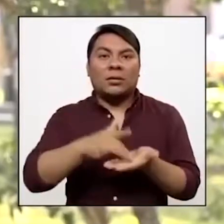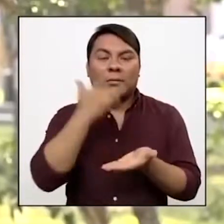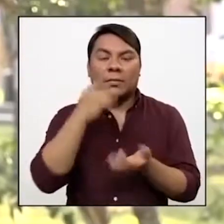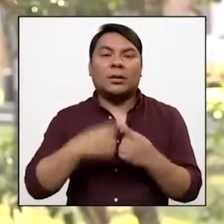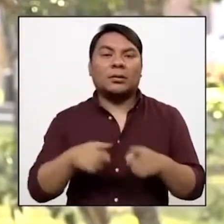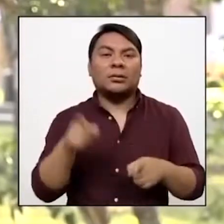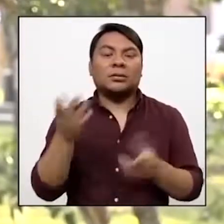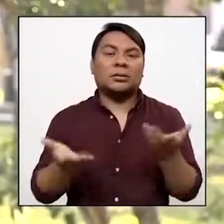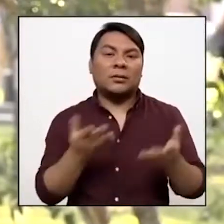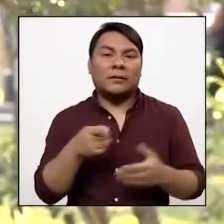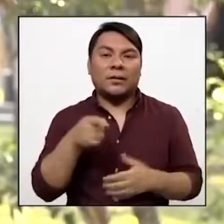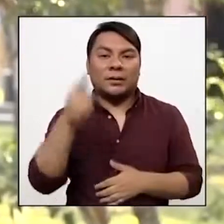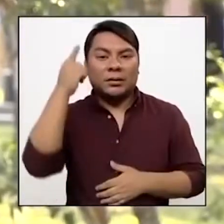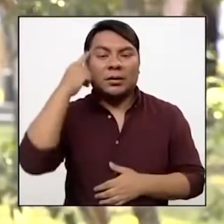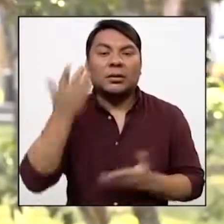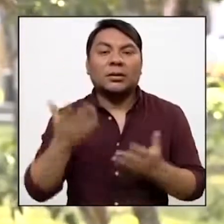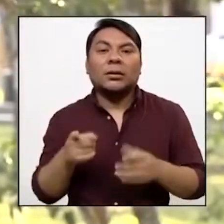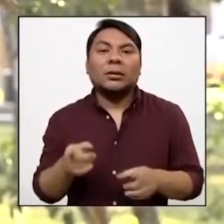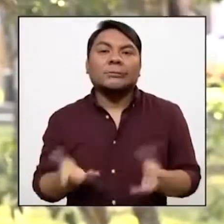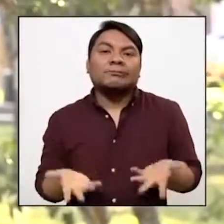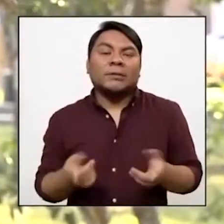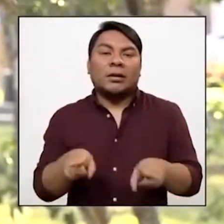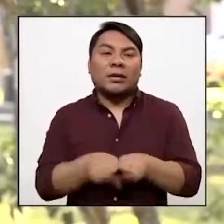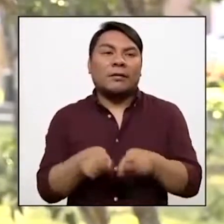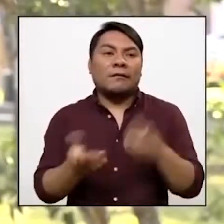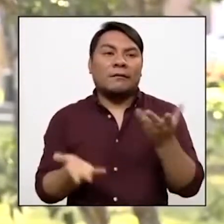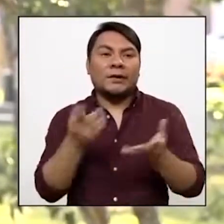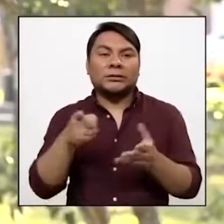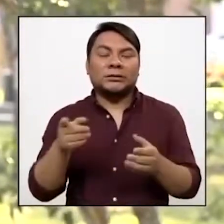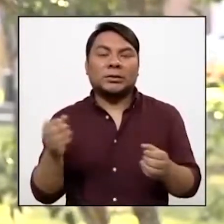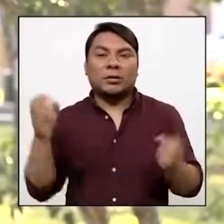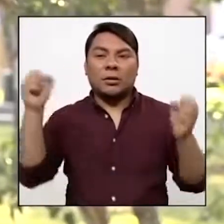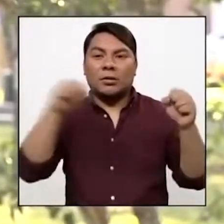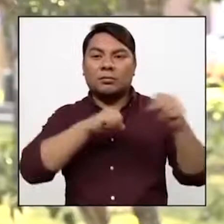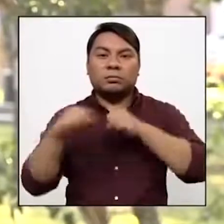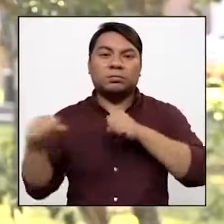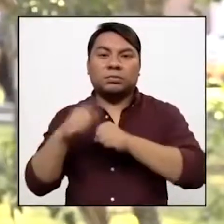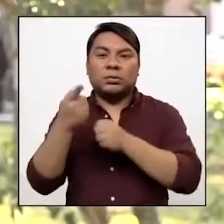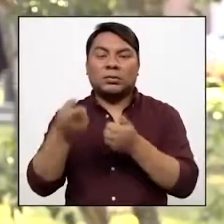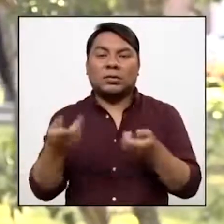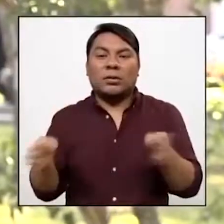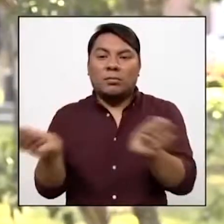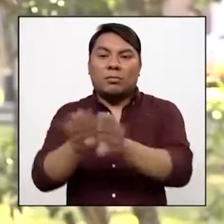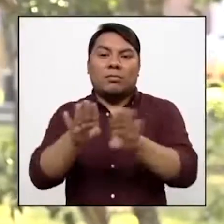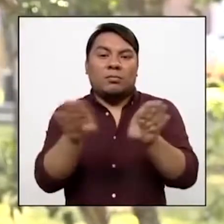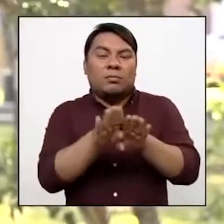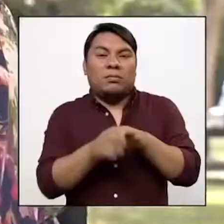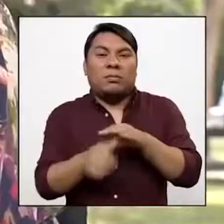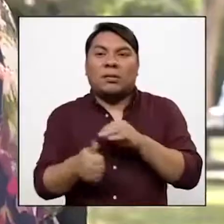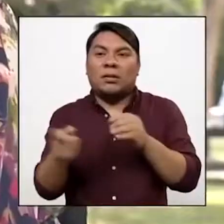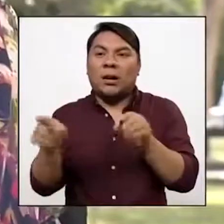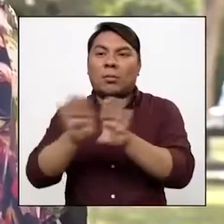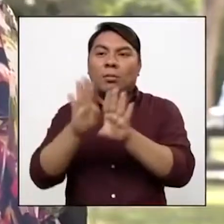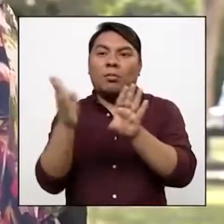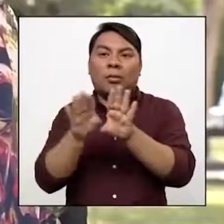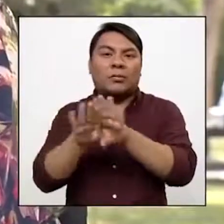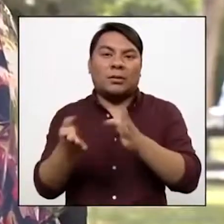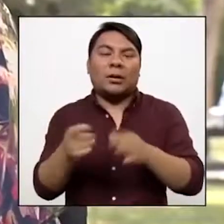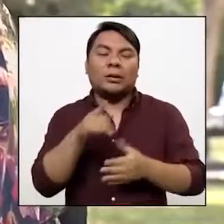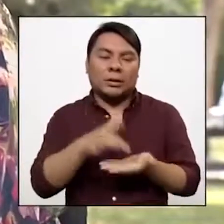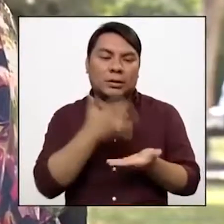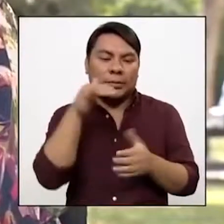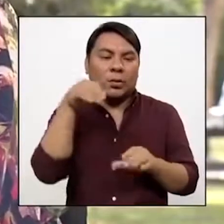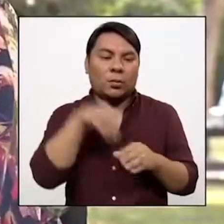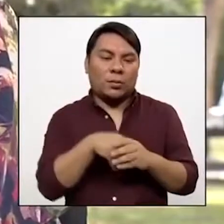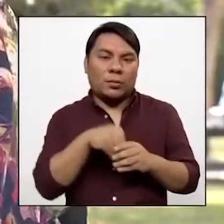y entonces se va a complicar nuestra salud porque no tenemos nuestro kit básico elemental en el bolsillo o en la cartera. En otros países